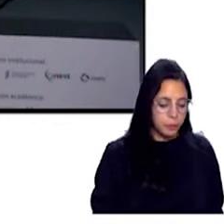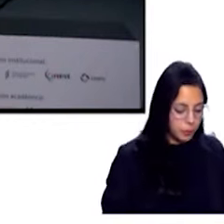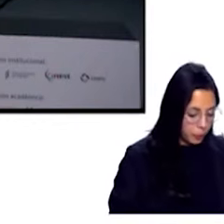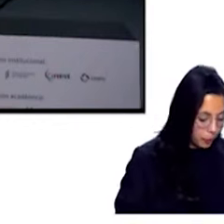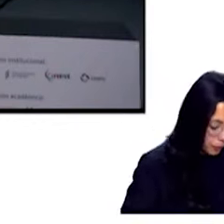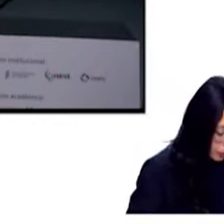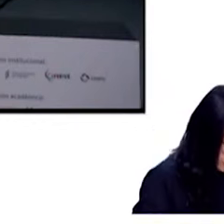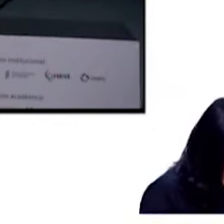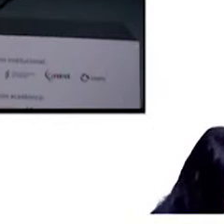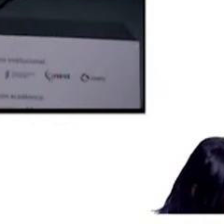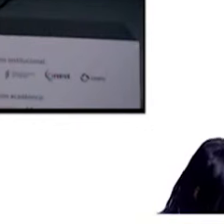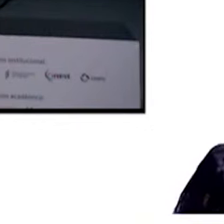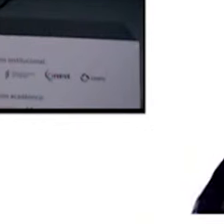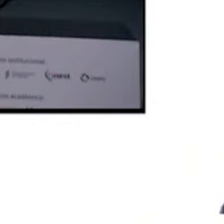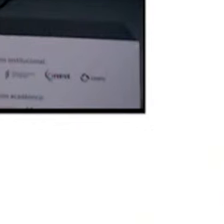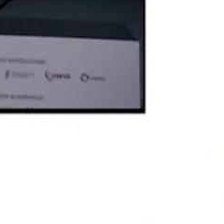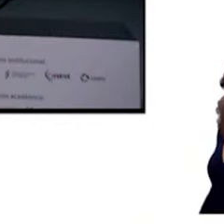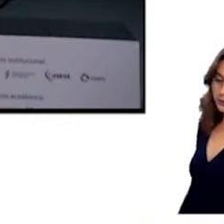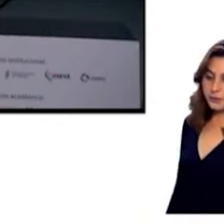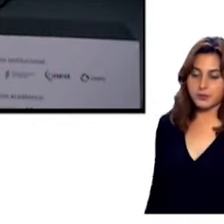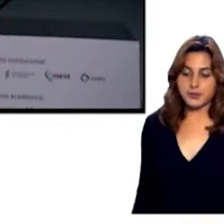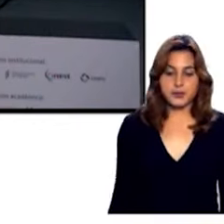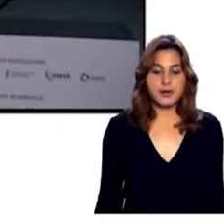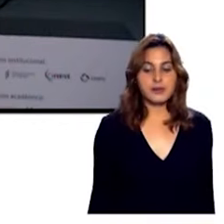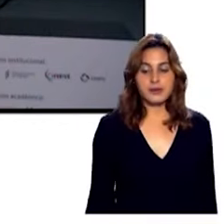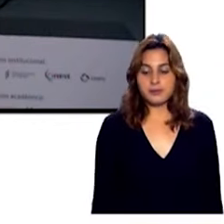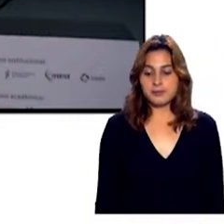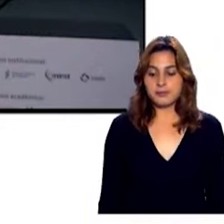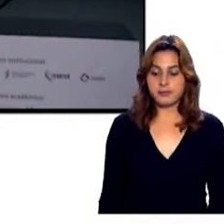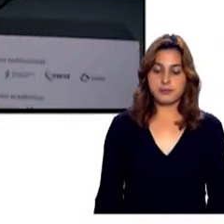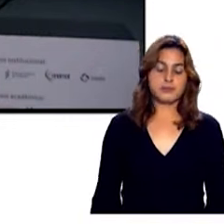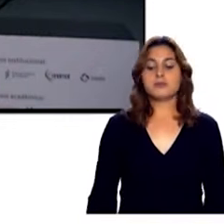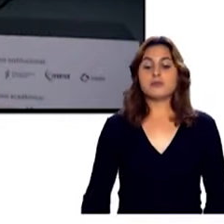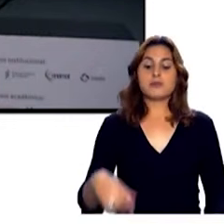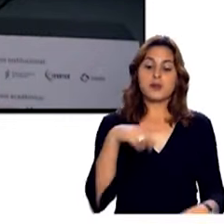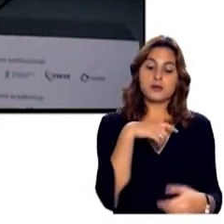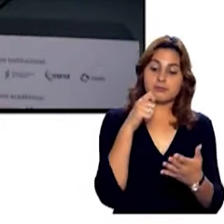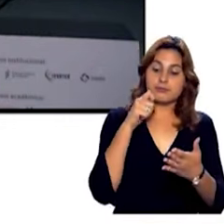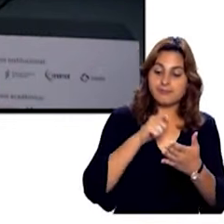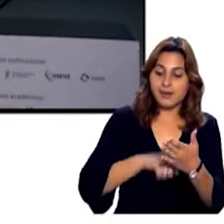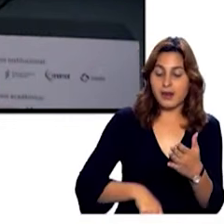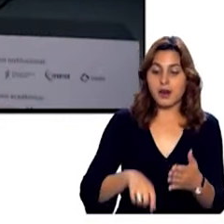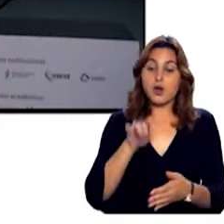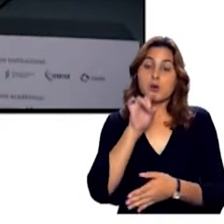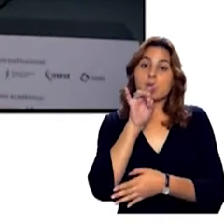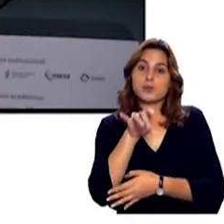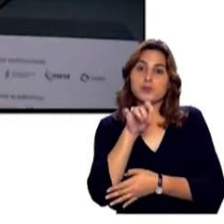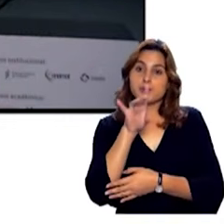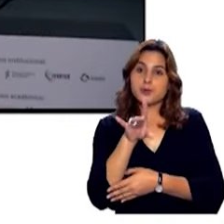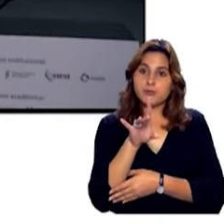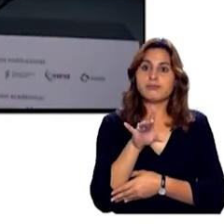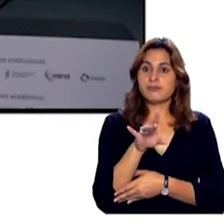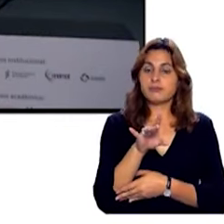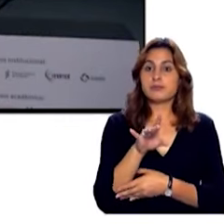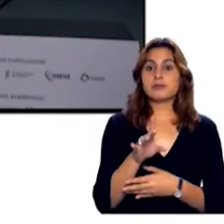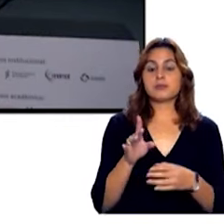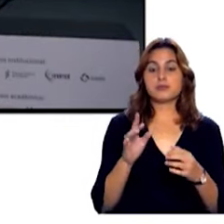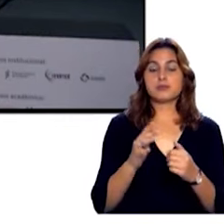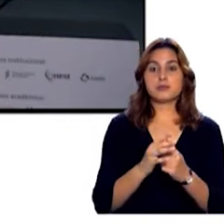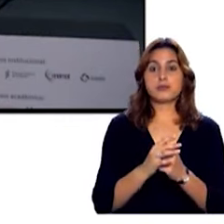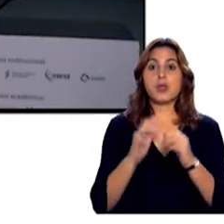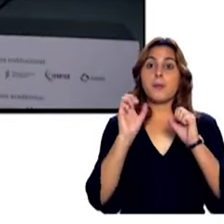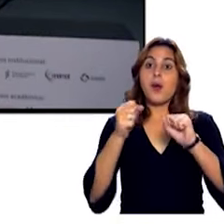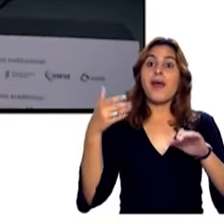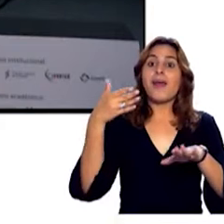laab que solo pod solo POD entr analizar aplic del